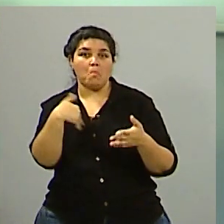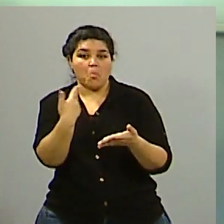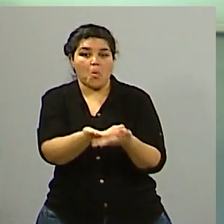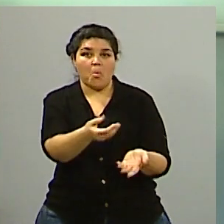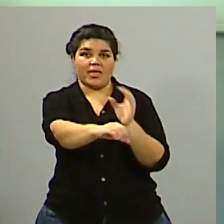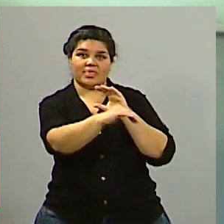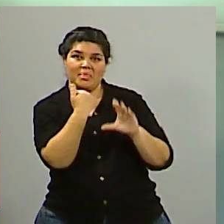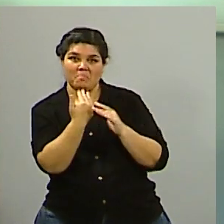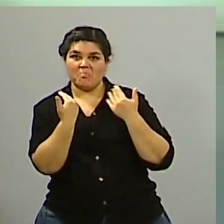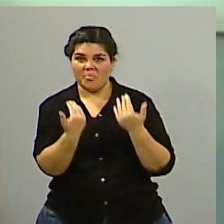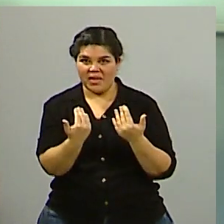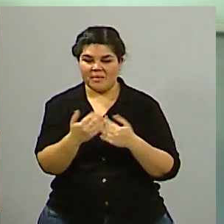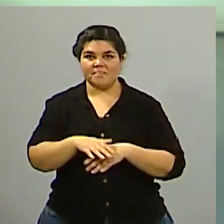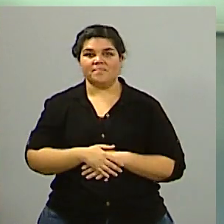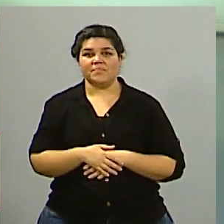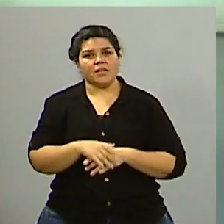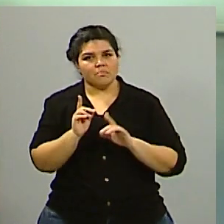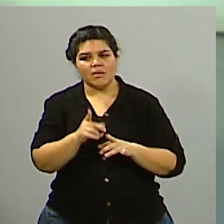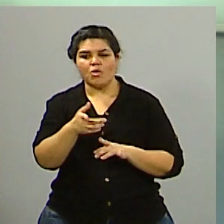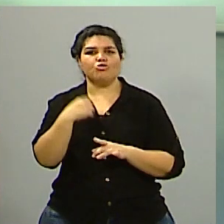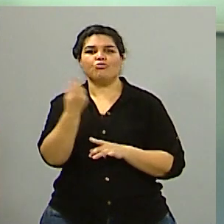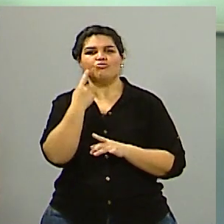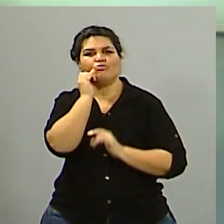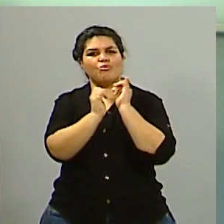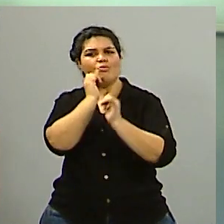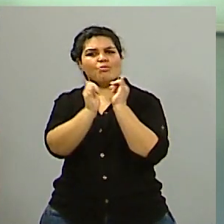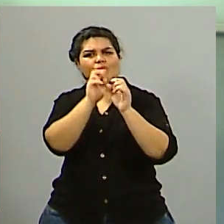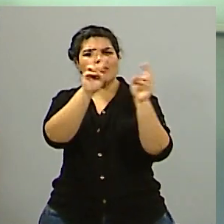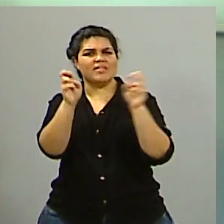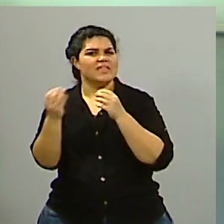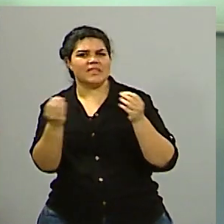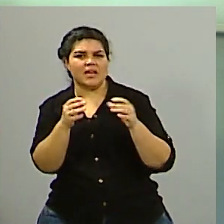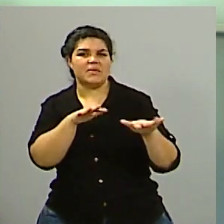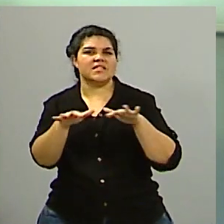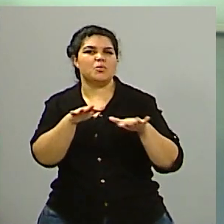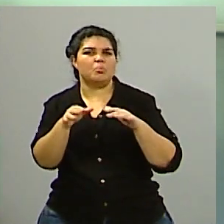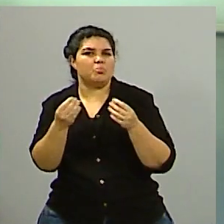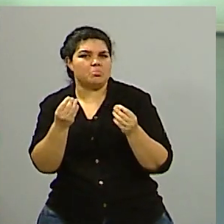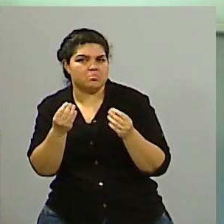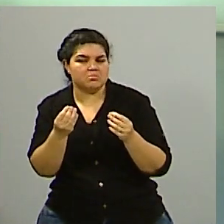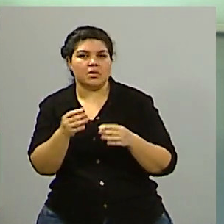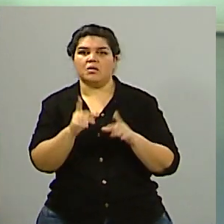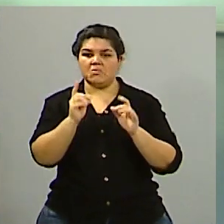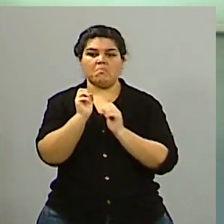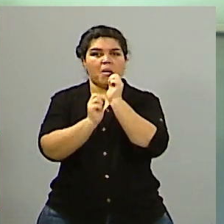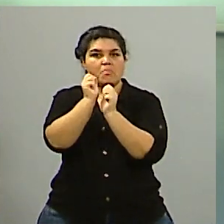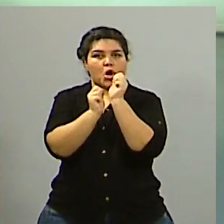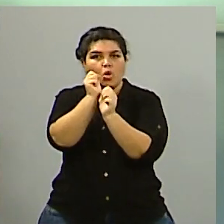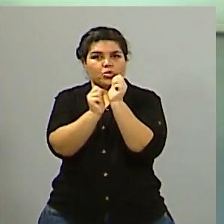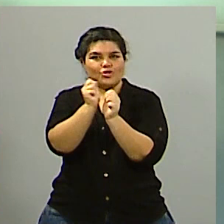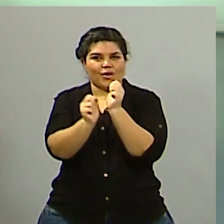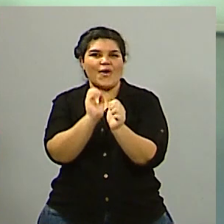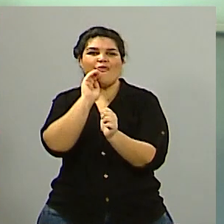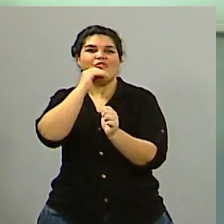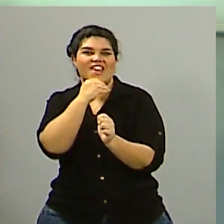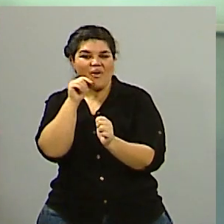redes sociales. Bueno, dijimos que íbamos a hablar de la situación de la mano de obra en los sectores productivos, específicamente en la vitivinicultura